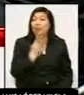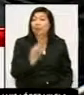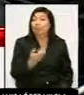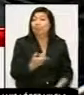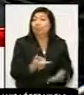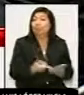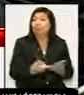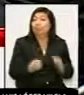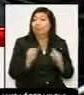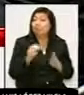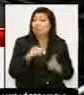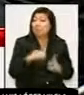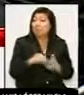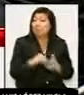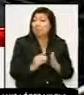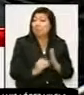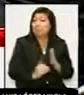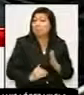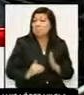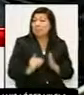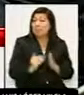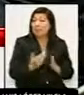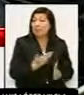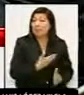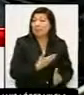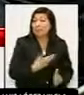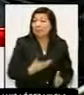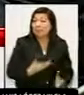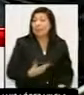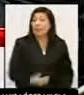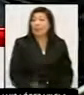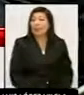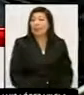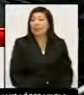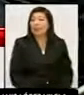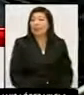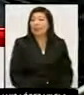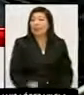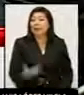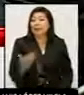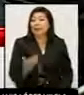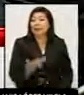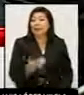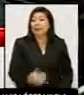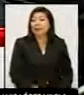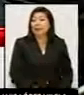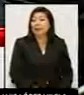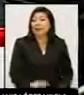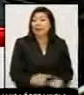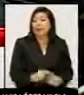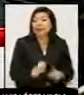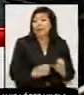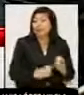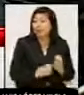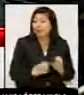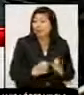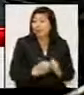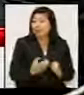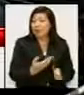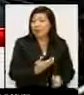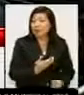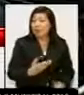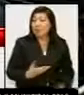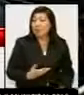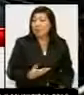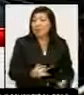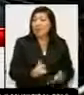ese planteamiento al más alto nivel, presidente de la República, que ha sido derivado a diversos estamentos